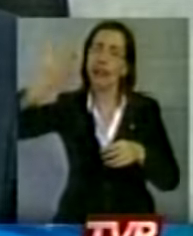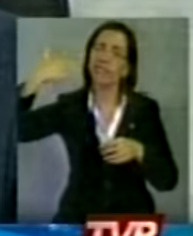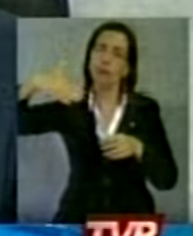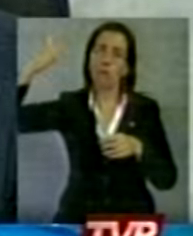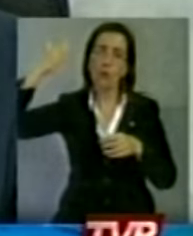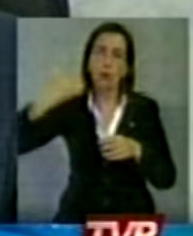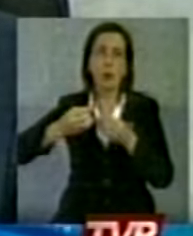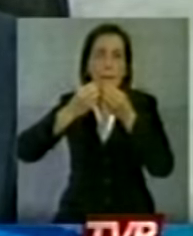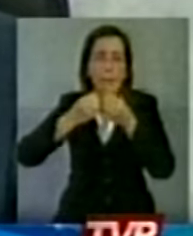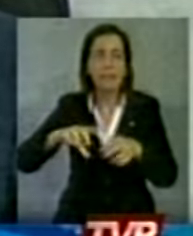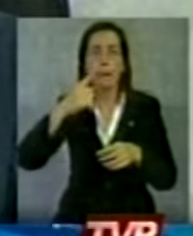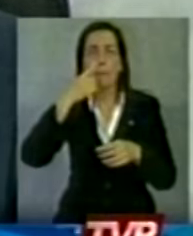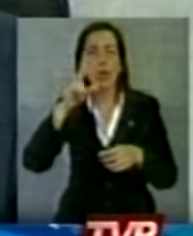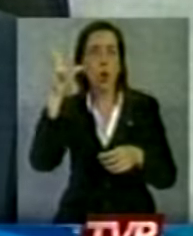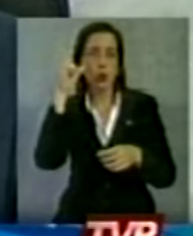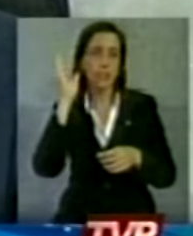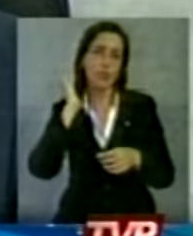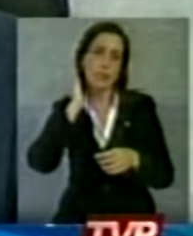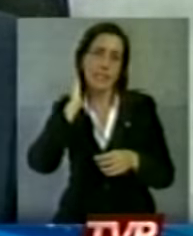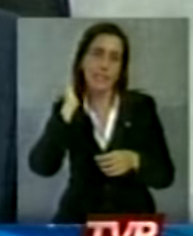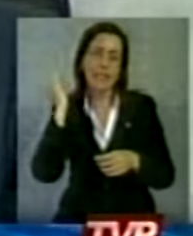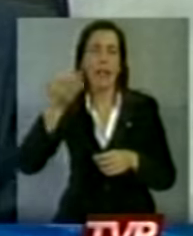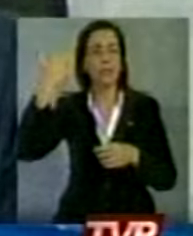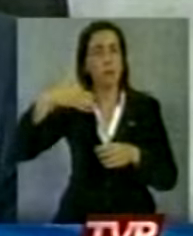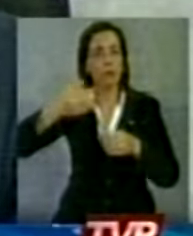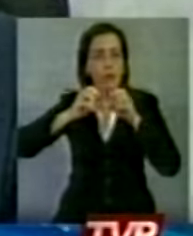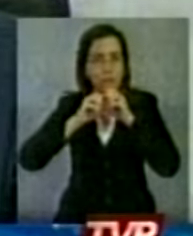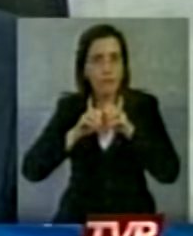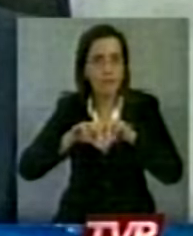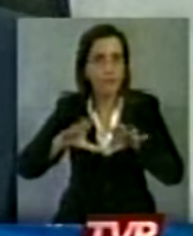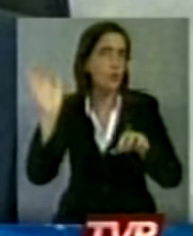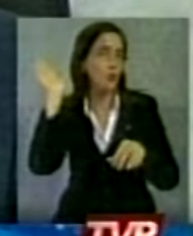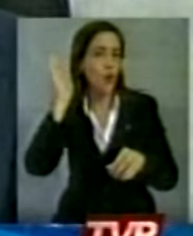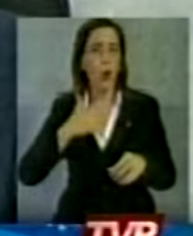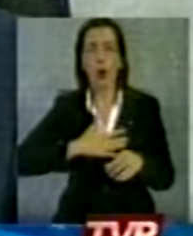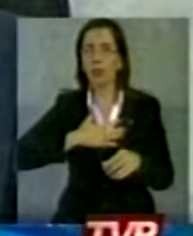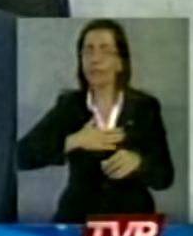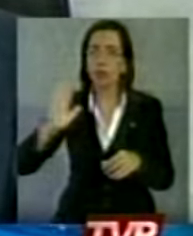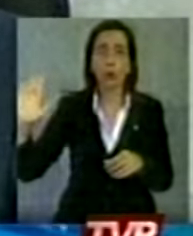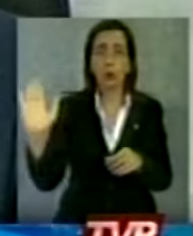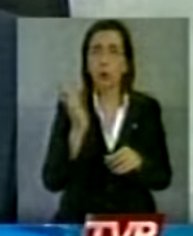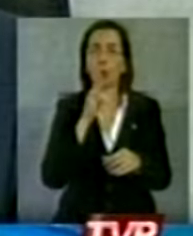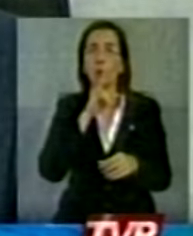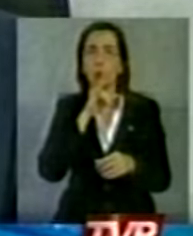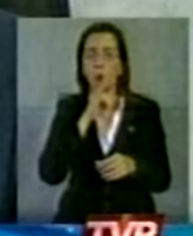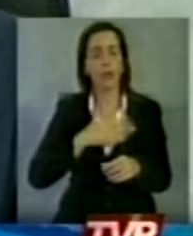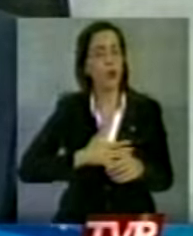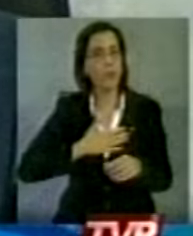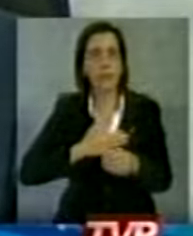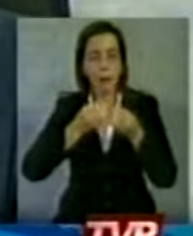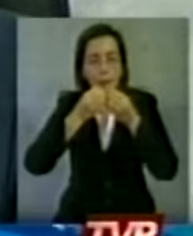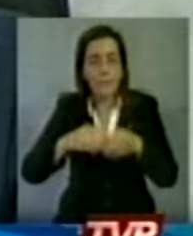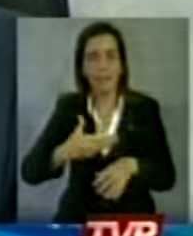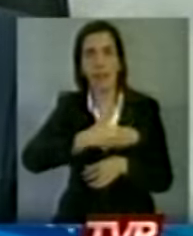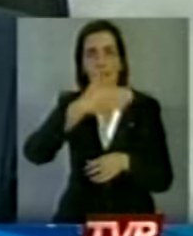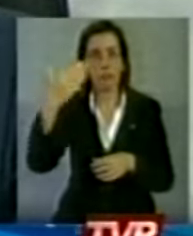la benemérita asamblea para placer universal y regocijo de los habitantes de este generoso pueblo